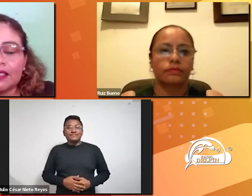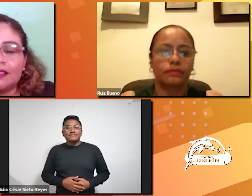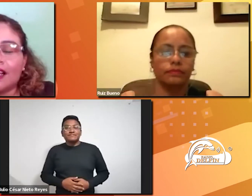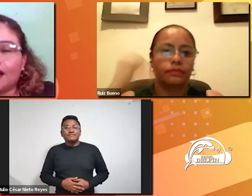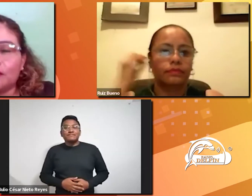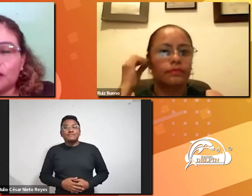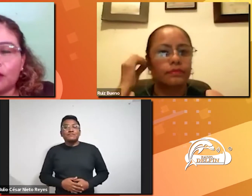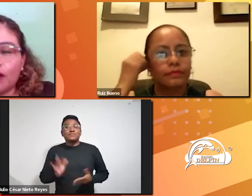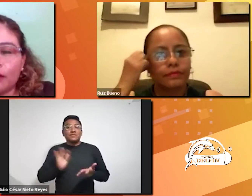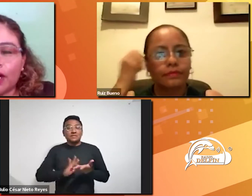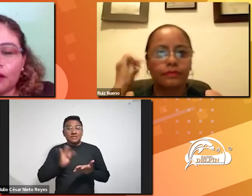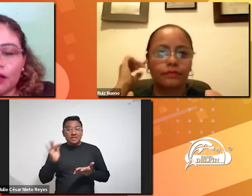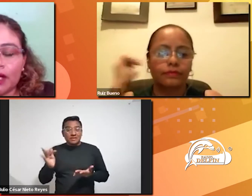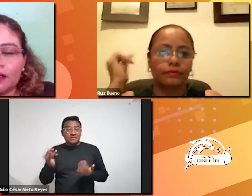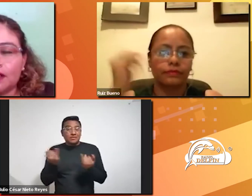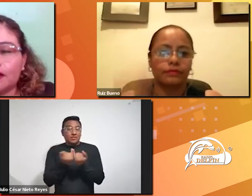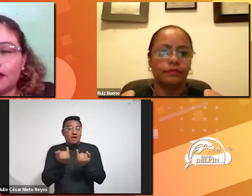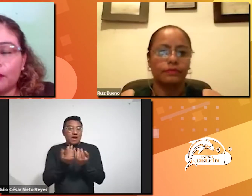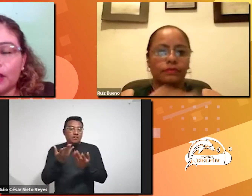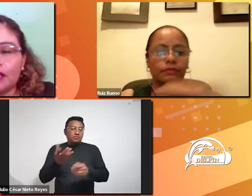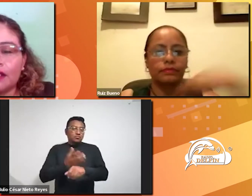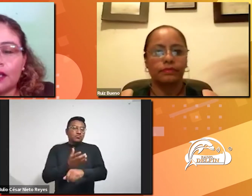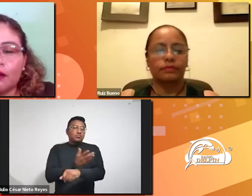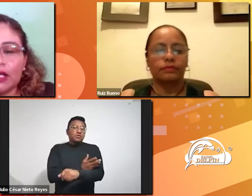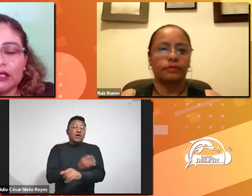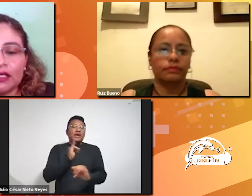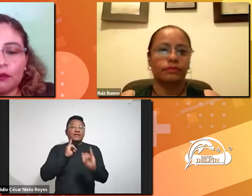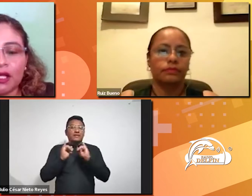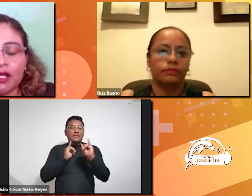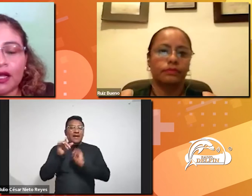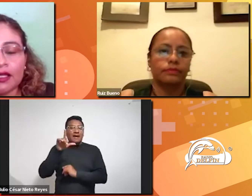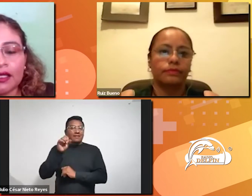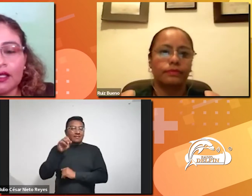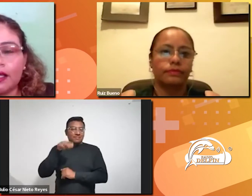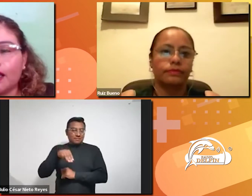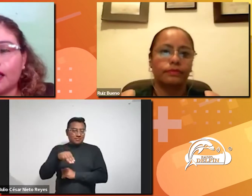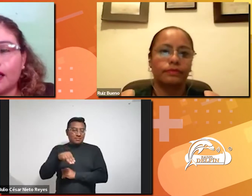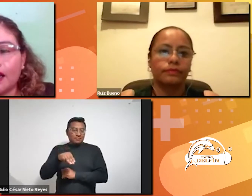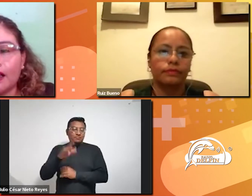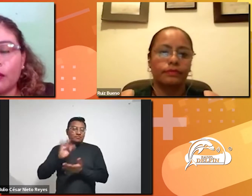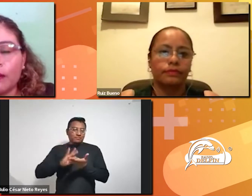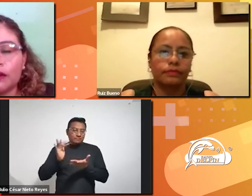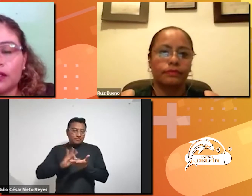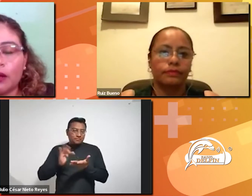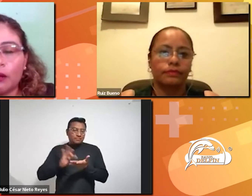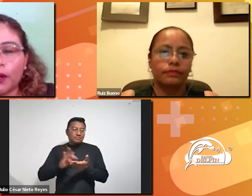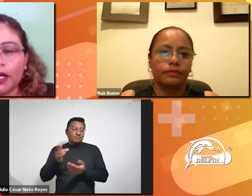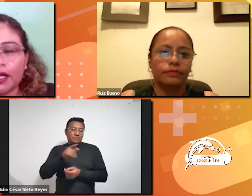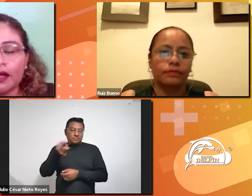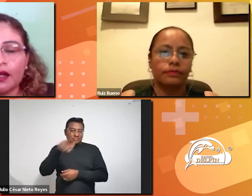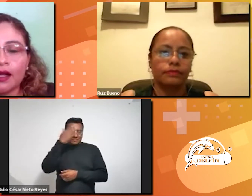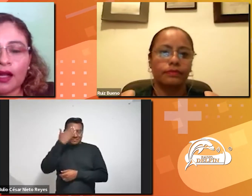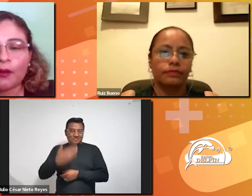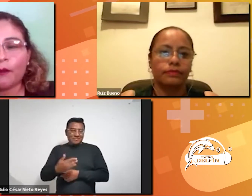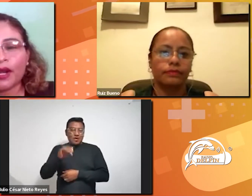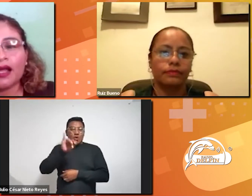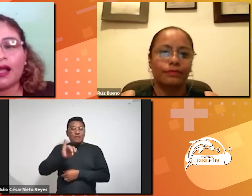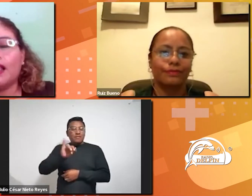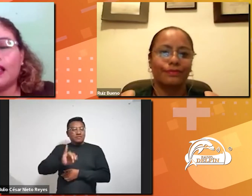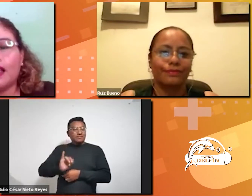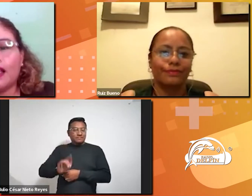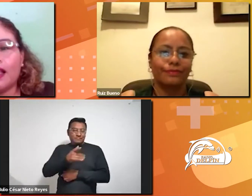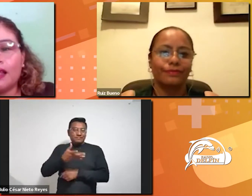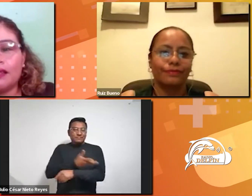Muchas gracias a nuestros colaboradores, intérpretes de lengua de señas mexicana, que cada jueves nos acompaña